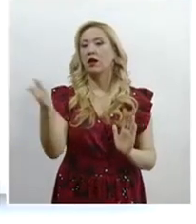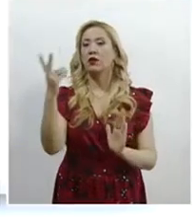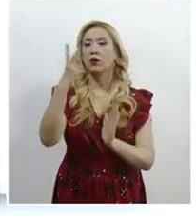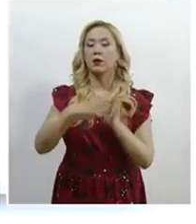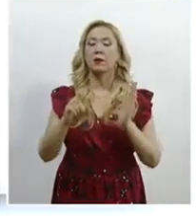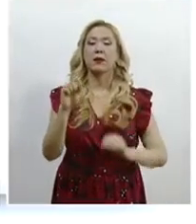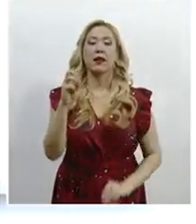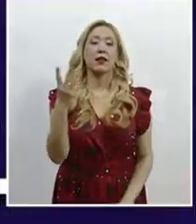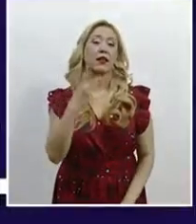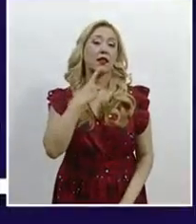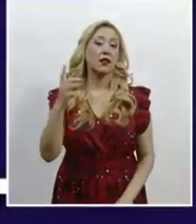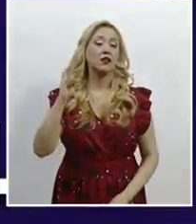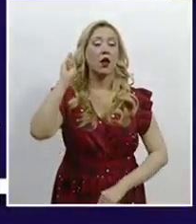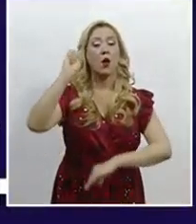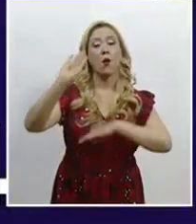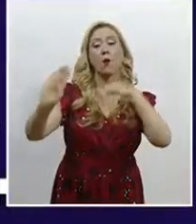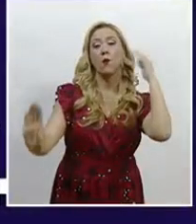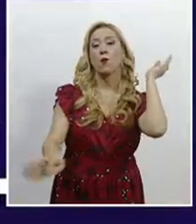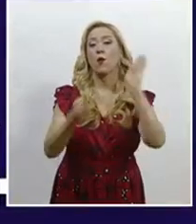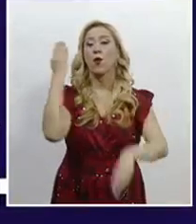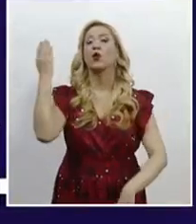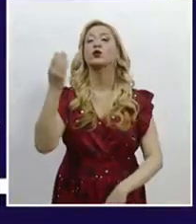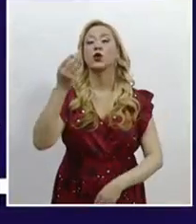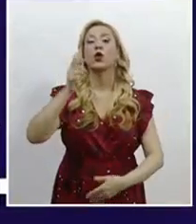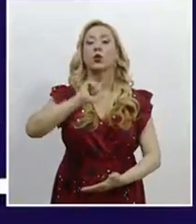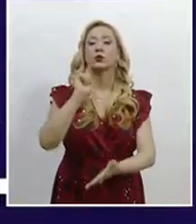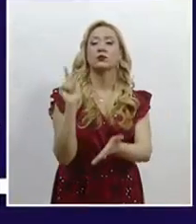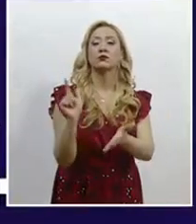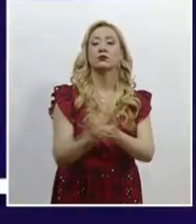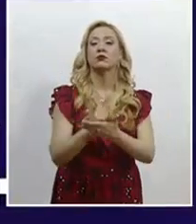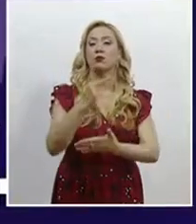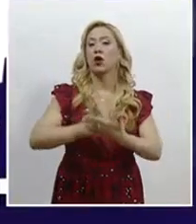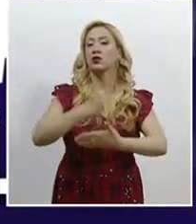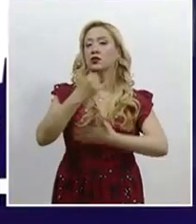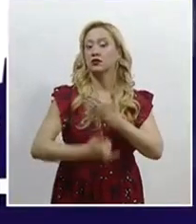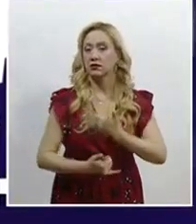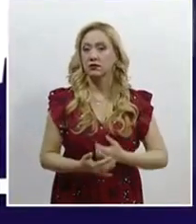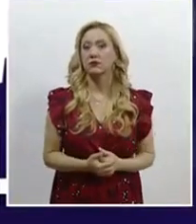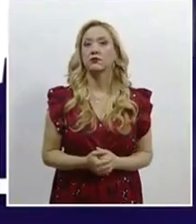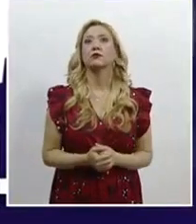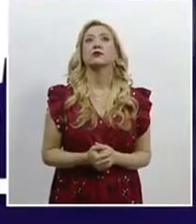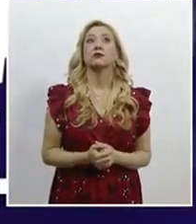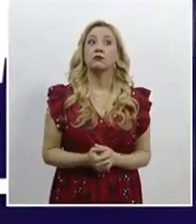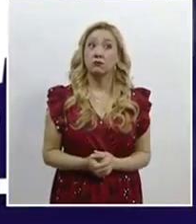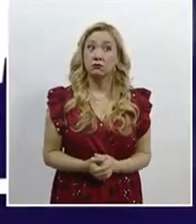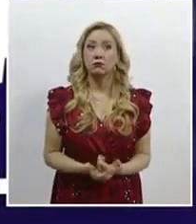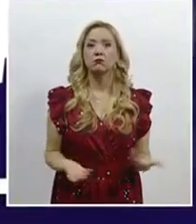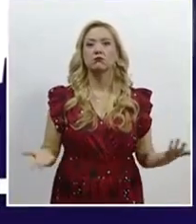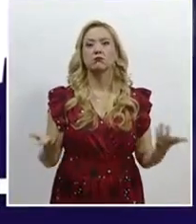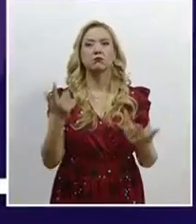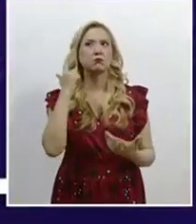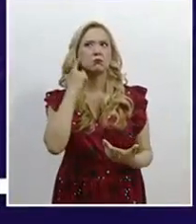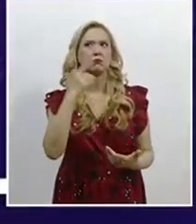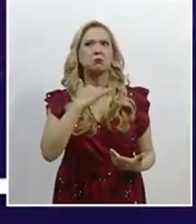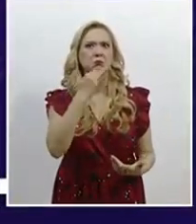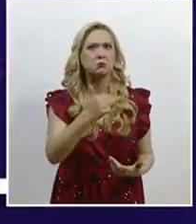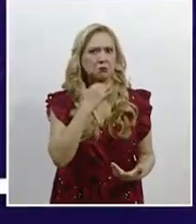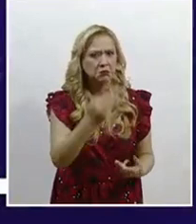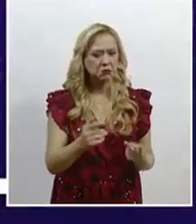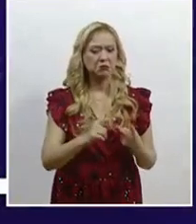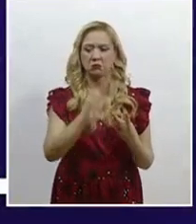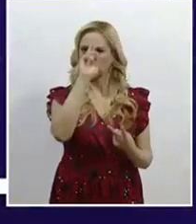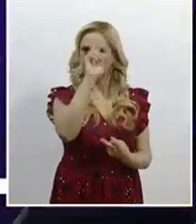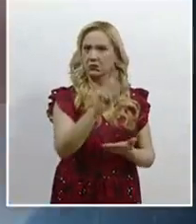con la organización World Justice Project, que destacó los límites al poder gubernamental, la ausencia de corrupción y el respeto